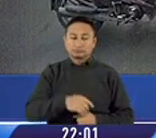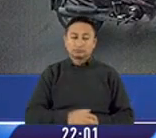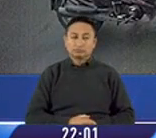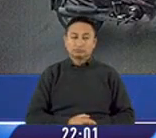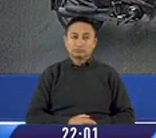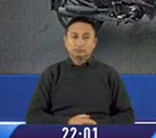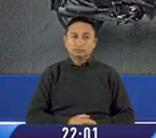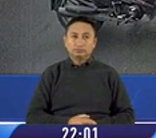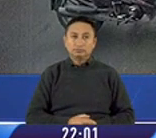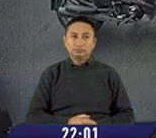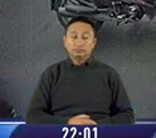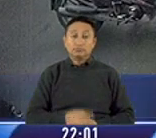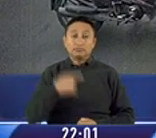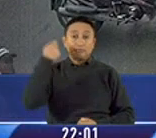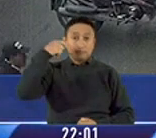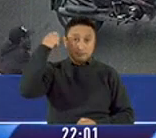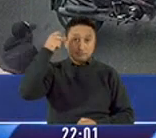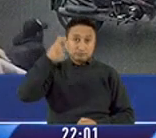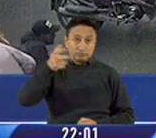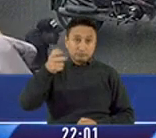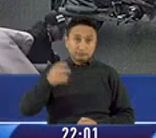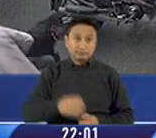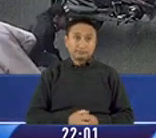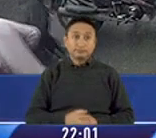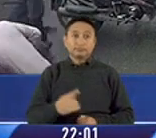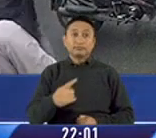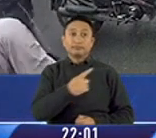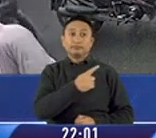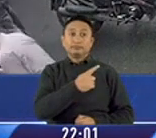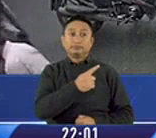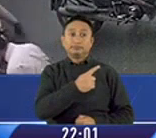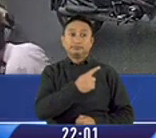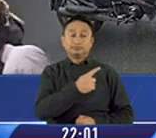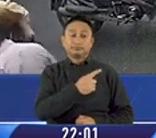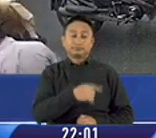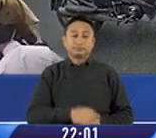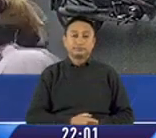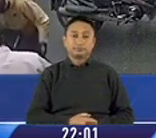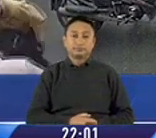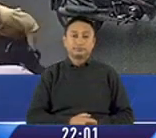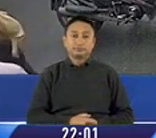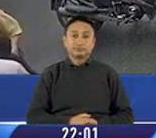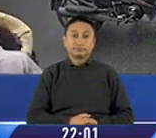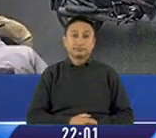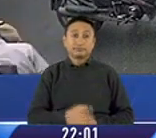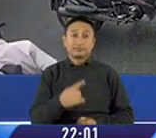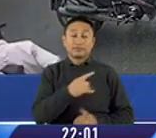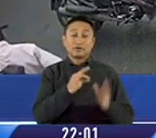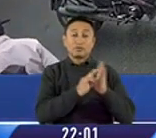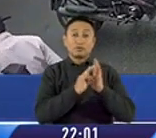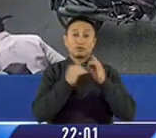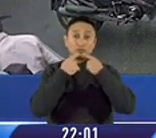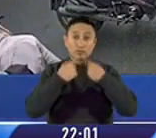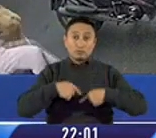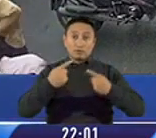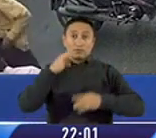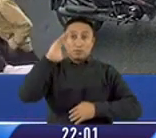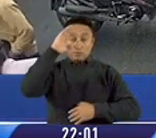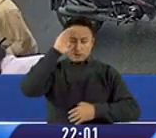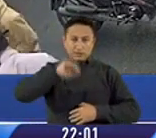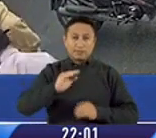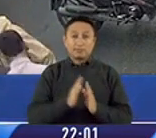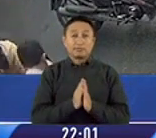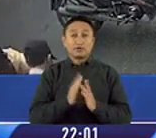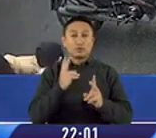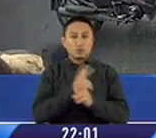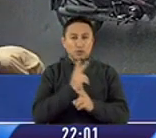caso. Todo quedó registrado en video por las cámaras de seguridad y se viralizaron en las redes sociales. La policía pide